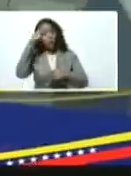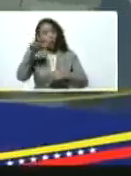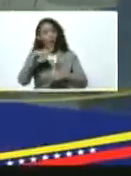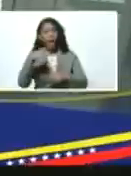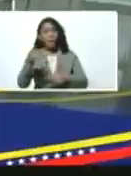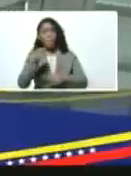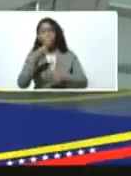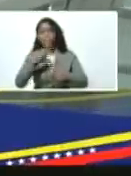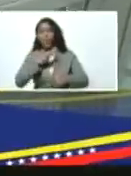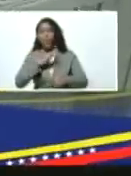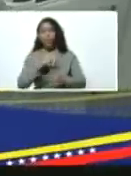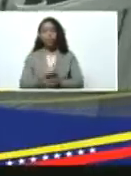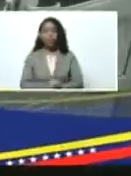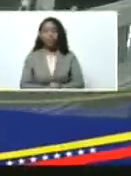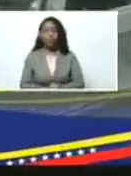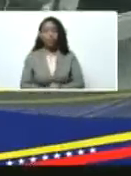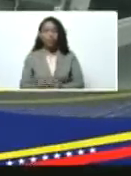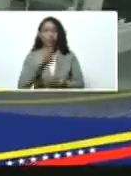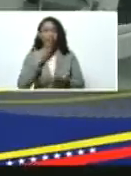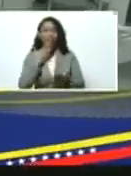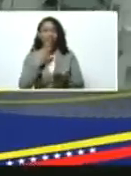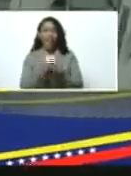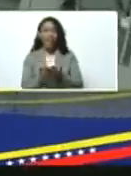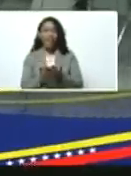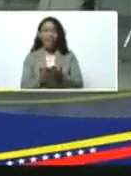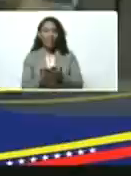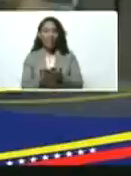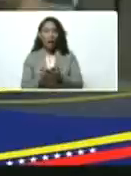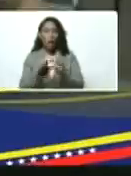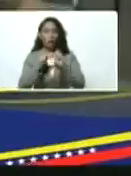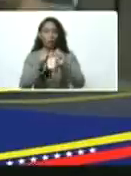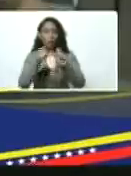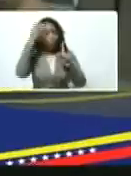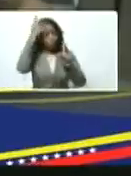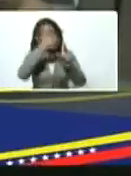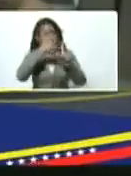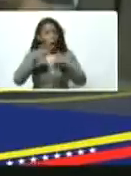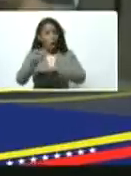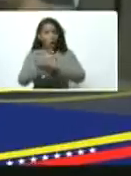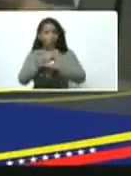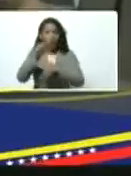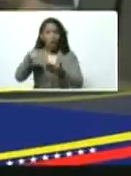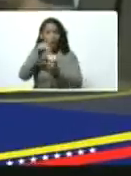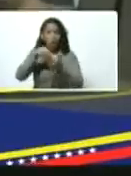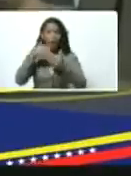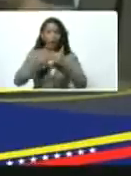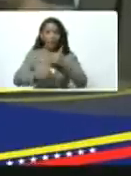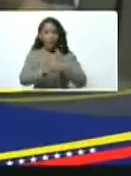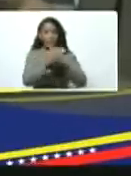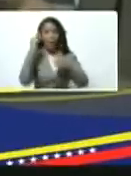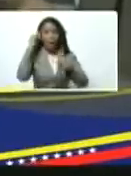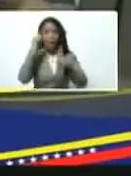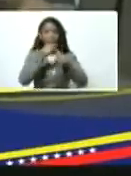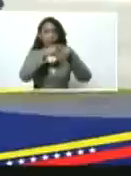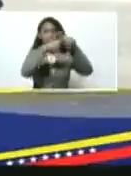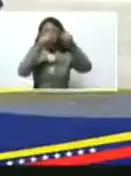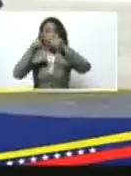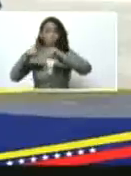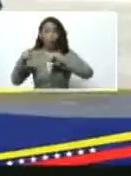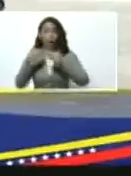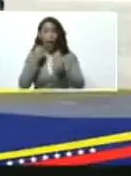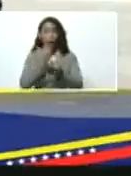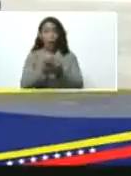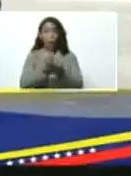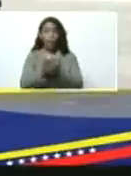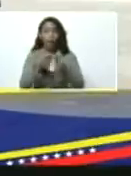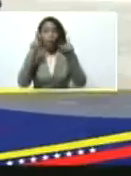presidente. Y bueno, presidente, siguiendo sus instrucciones, el gobierno nacional avance hacia la diversificación de una economía,